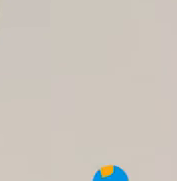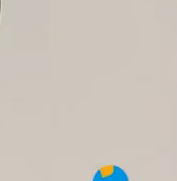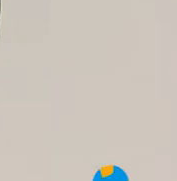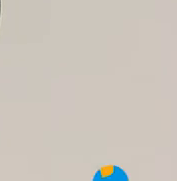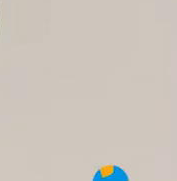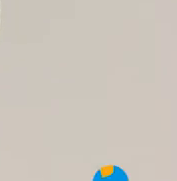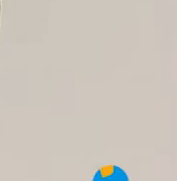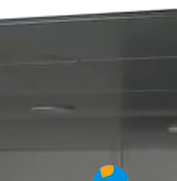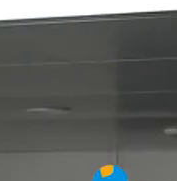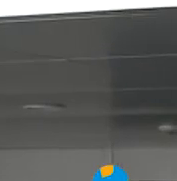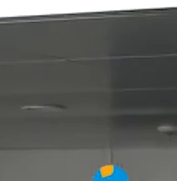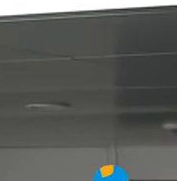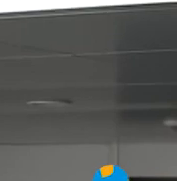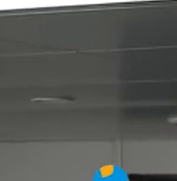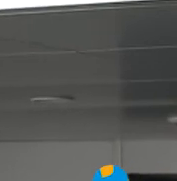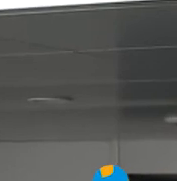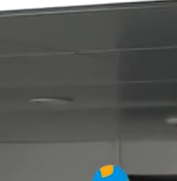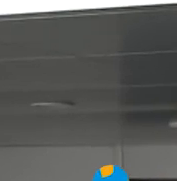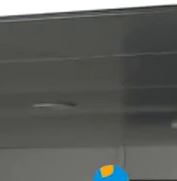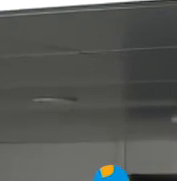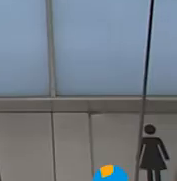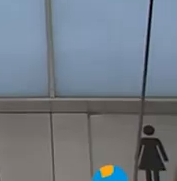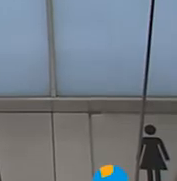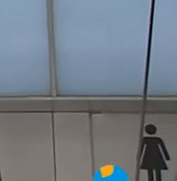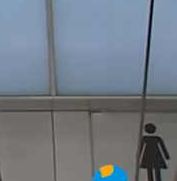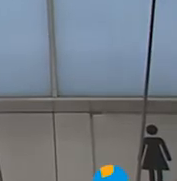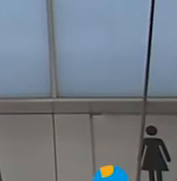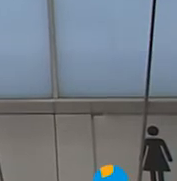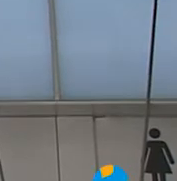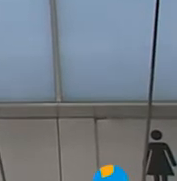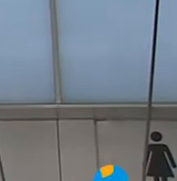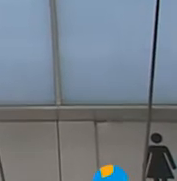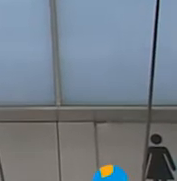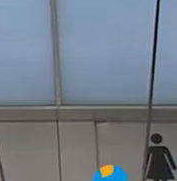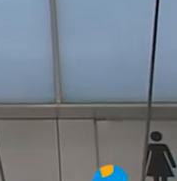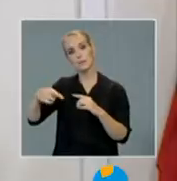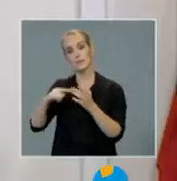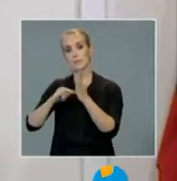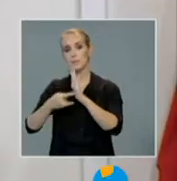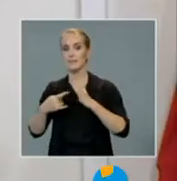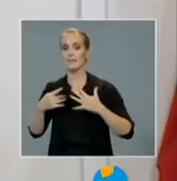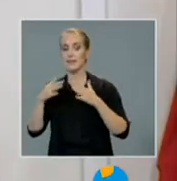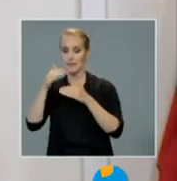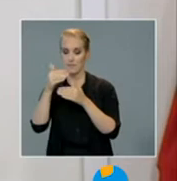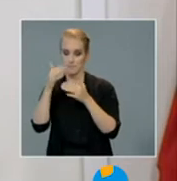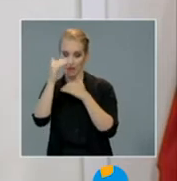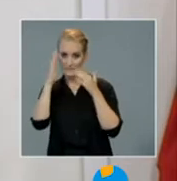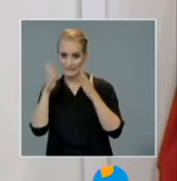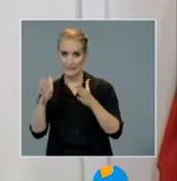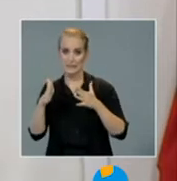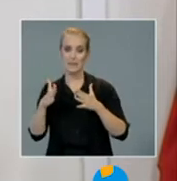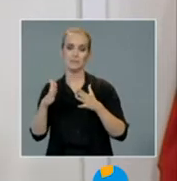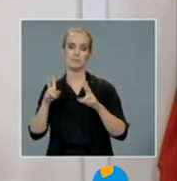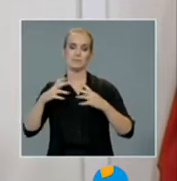se reduce a tres hoy el consejero de salud ha dado los datos actualizados de la pandemia en relación a los tres brotes de